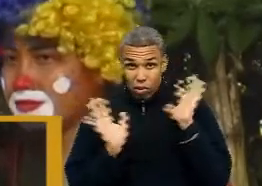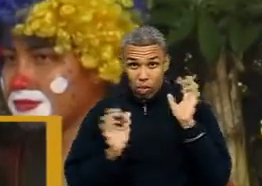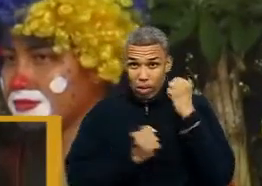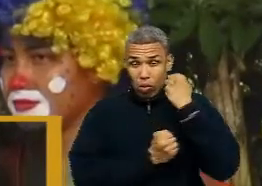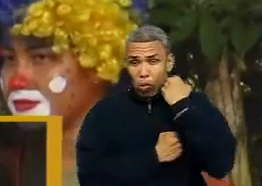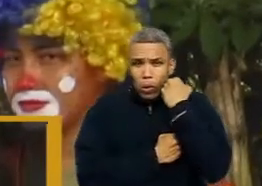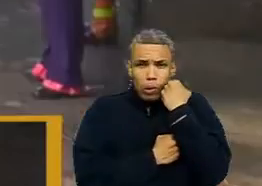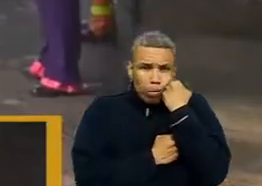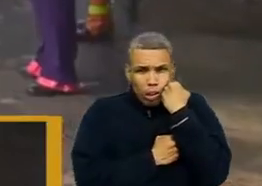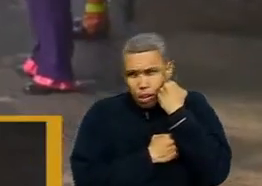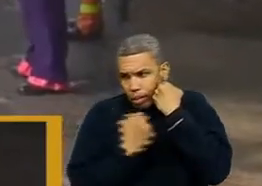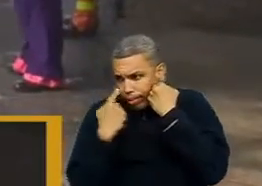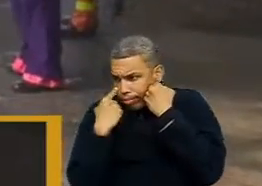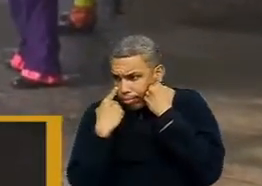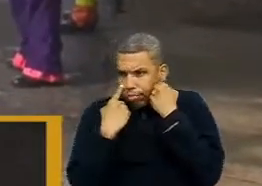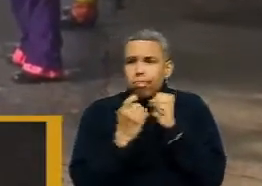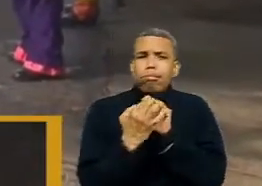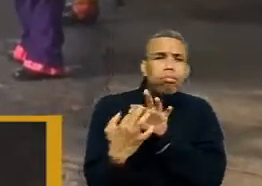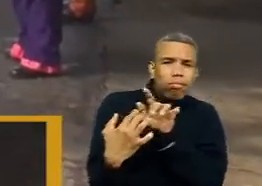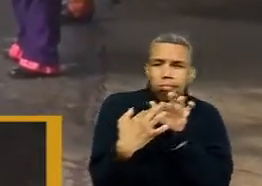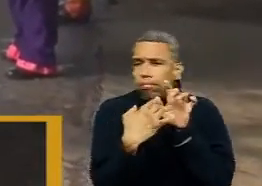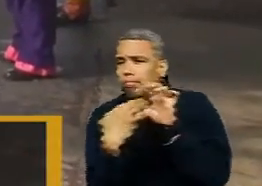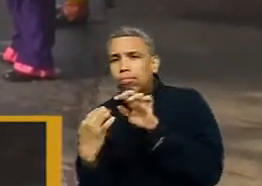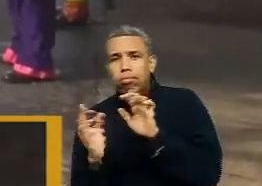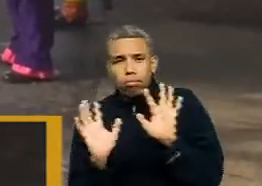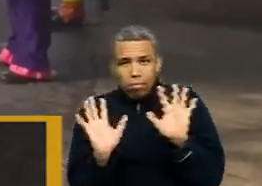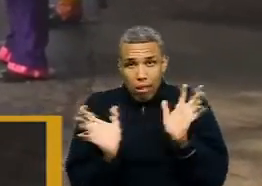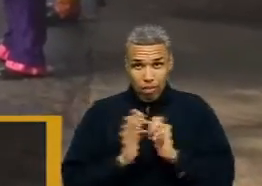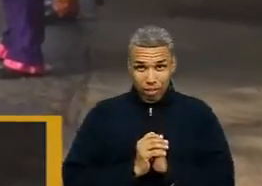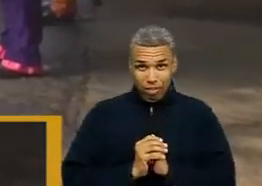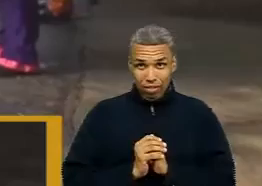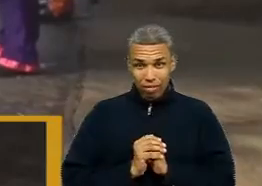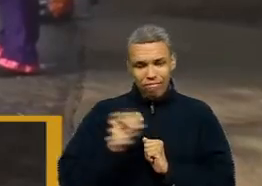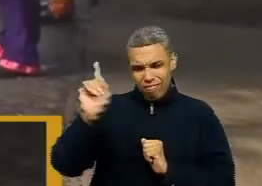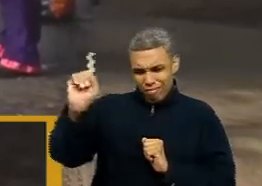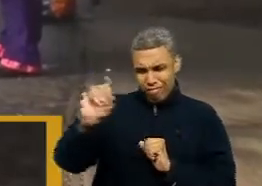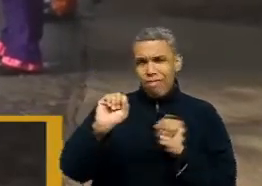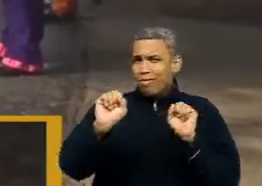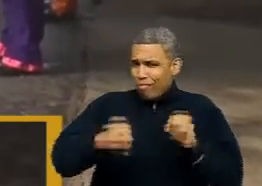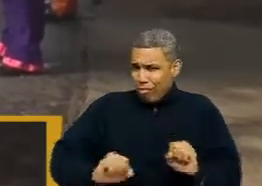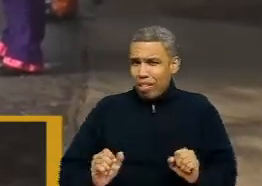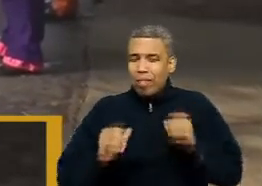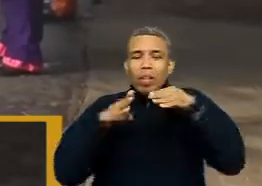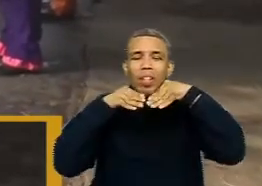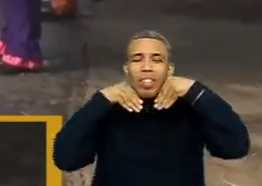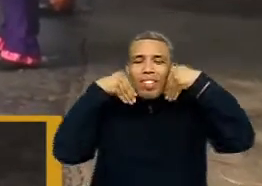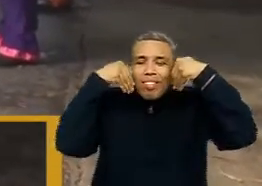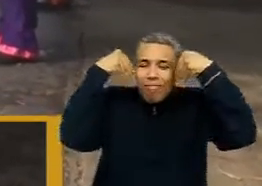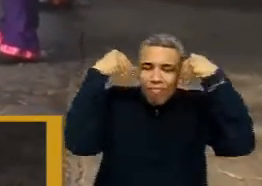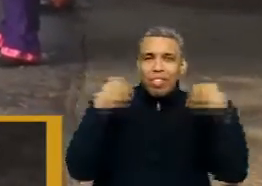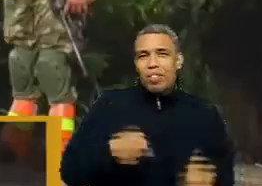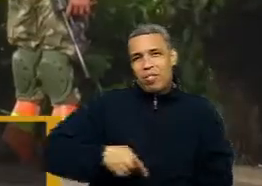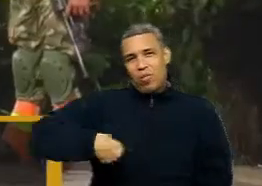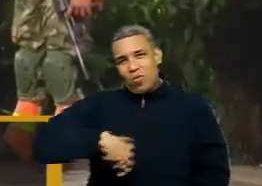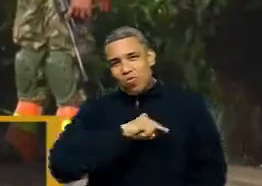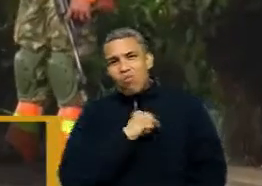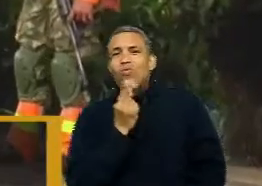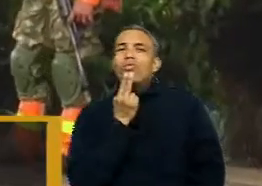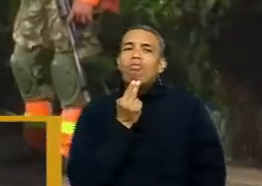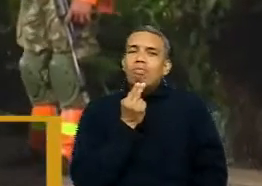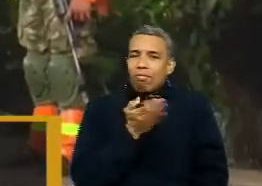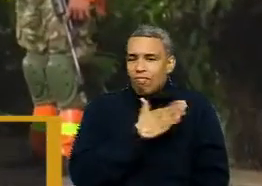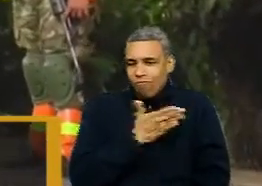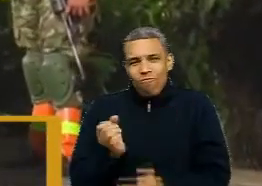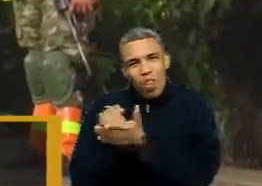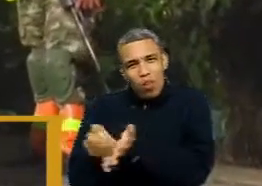la parte alegre que tiene el ejército también está con sus soldados. El saludo del dedo hacia arriba es demostrándole a la población civil que cuenta con